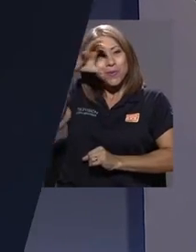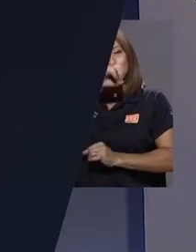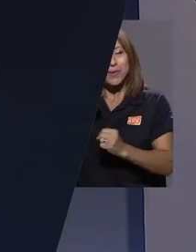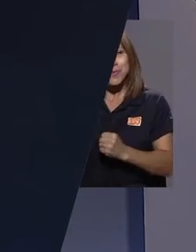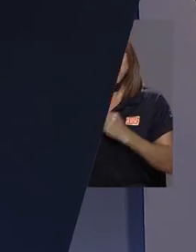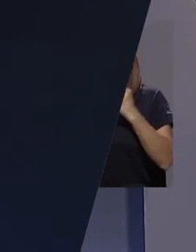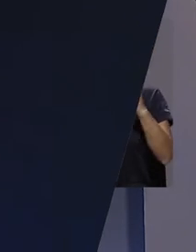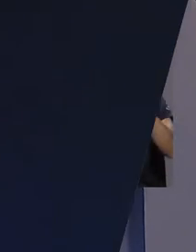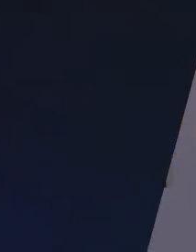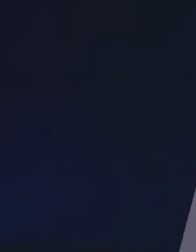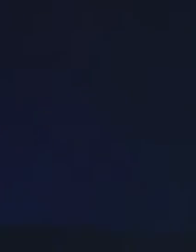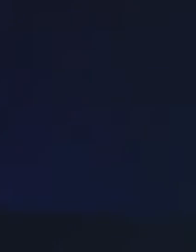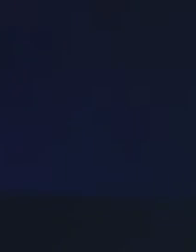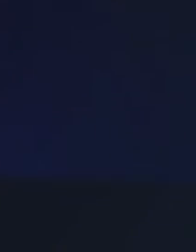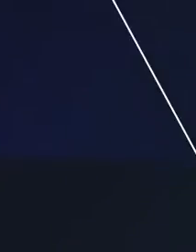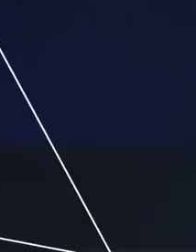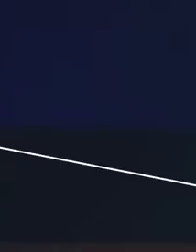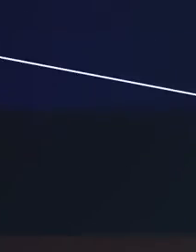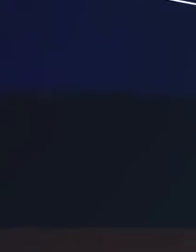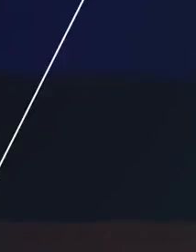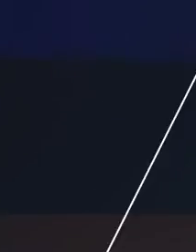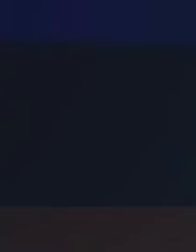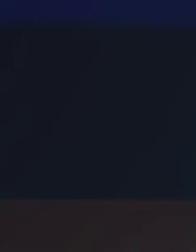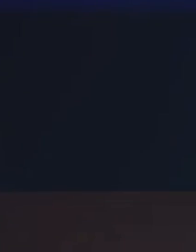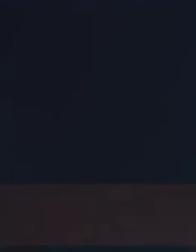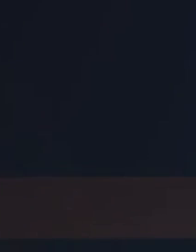mundos mágicos ya casi regresamos